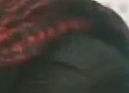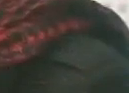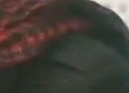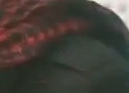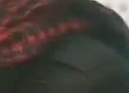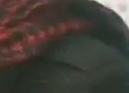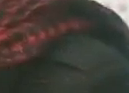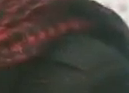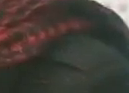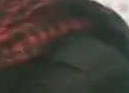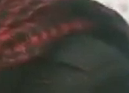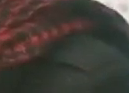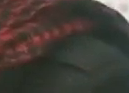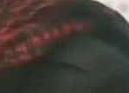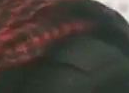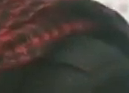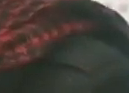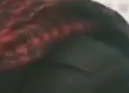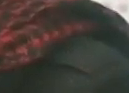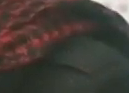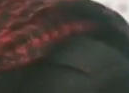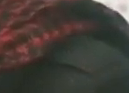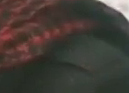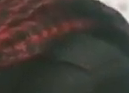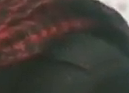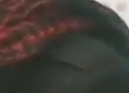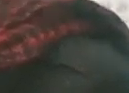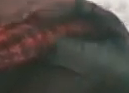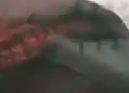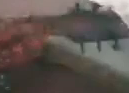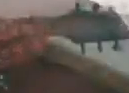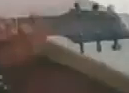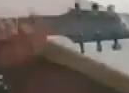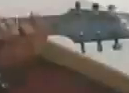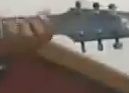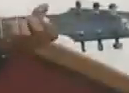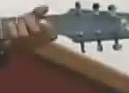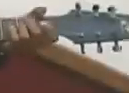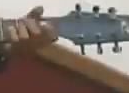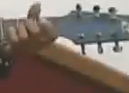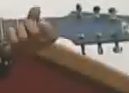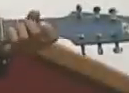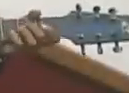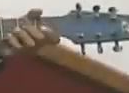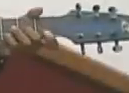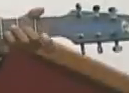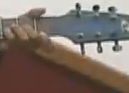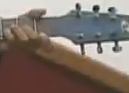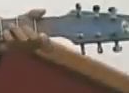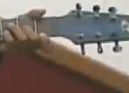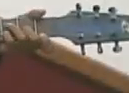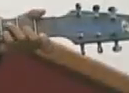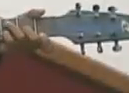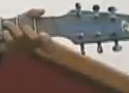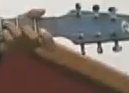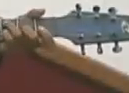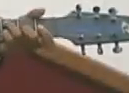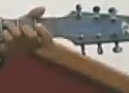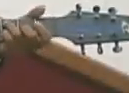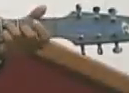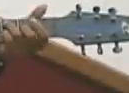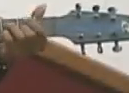casa, la casa de mis hermanos. Pero el honor se eleva más